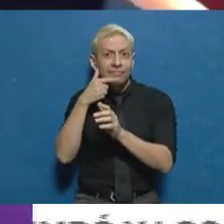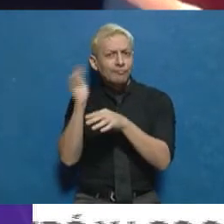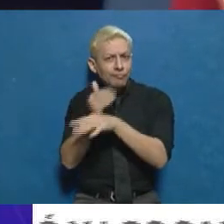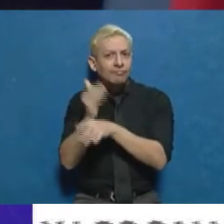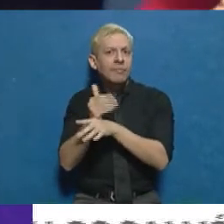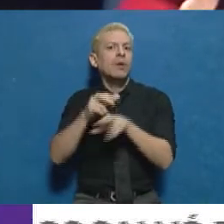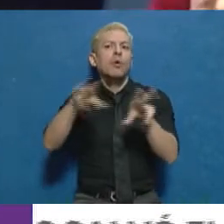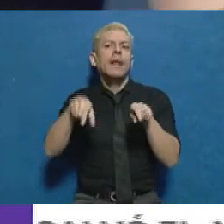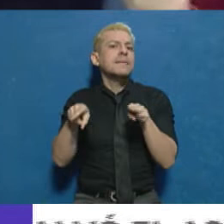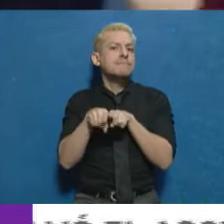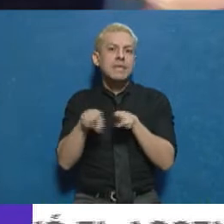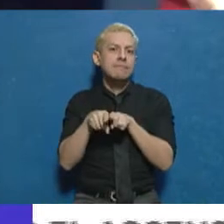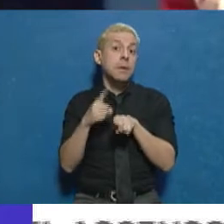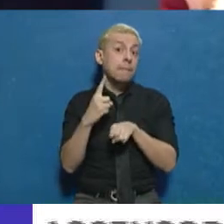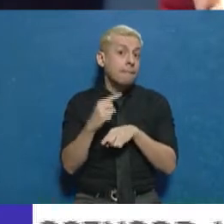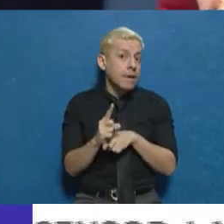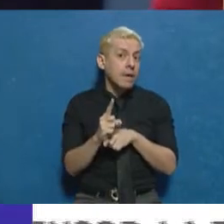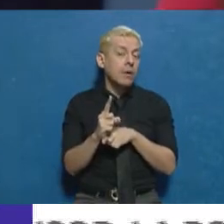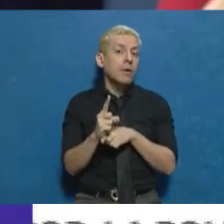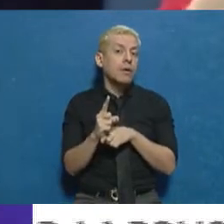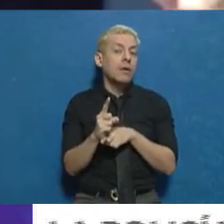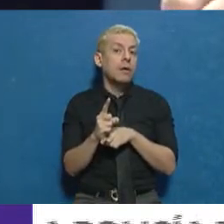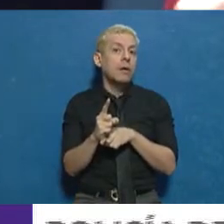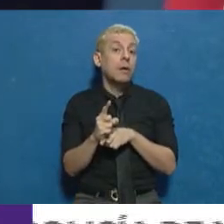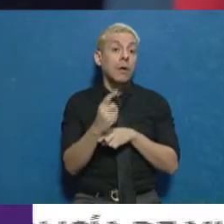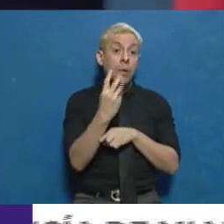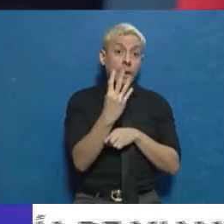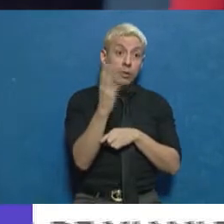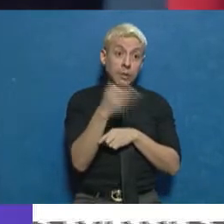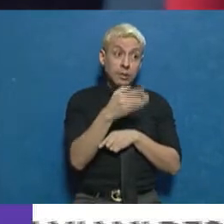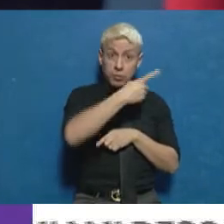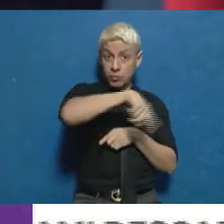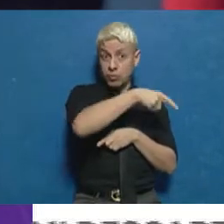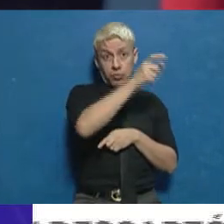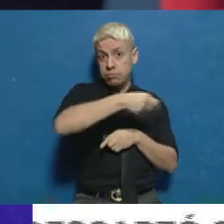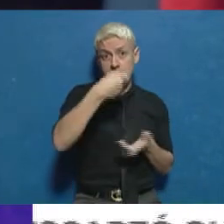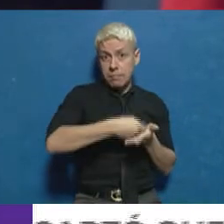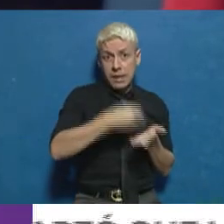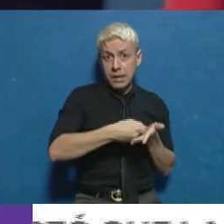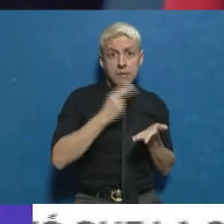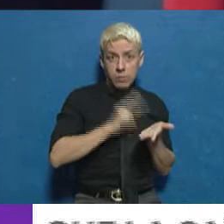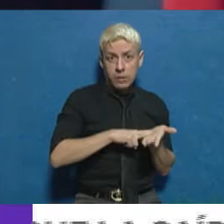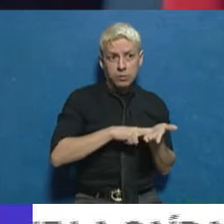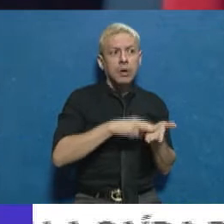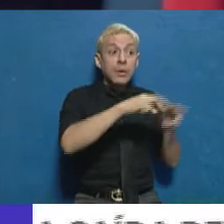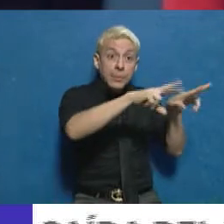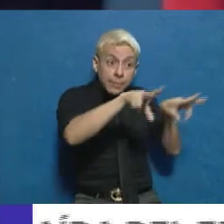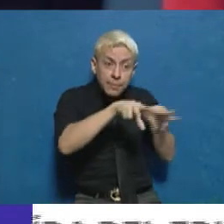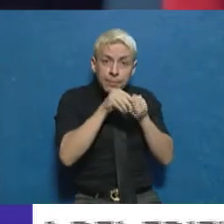lo mismo, simplemente que la rentabilidad con este 4% que pagamos de la tarifa, vamos a